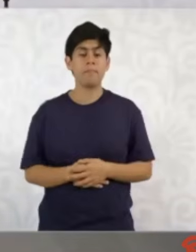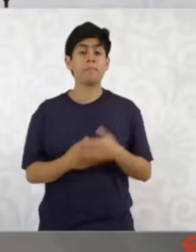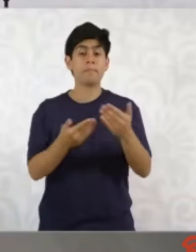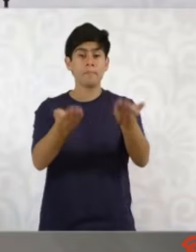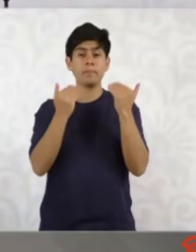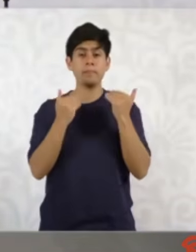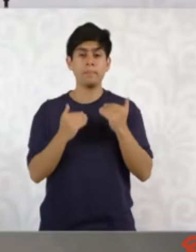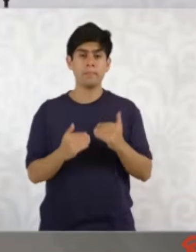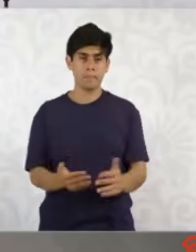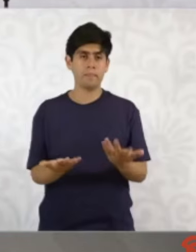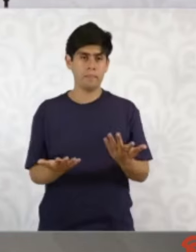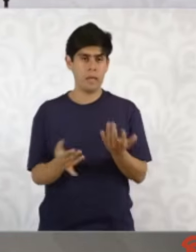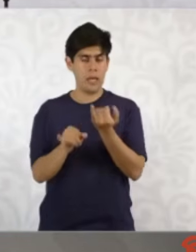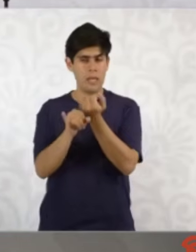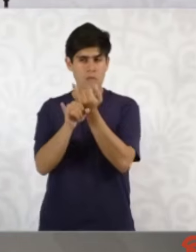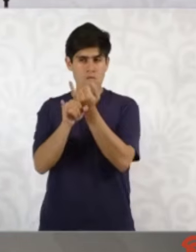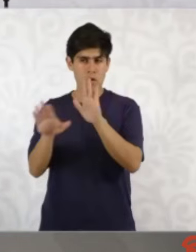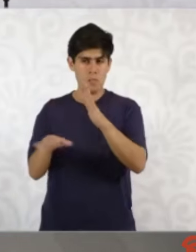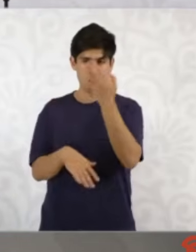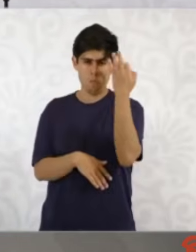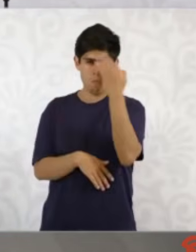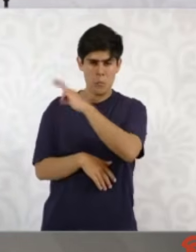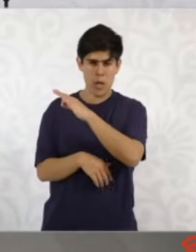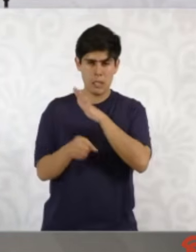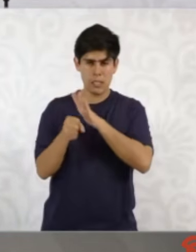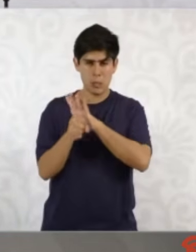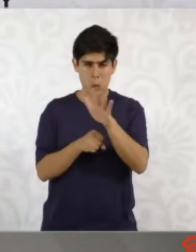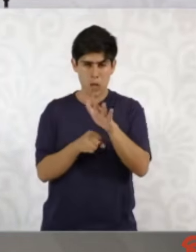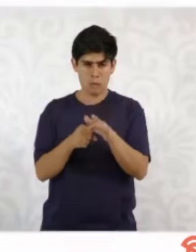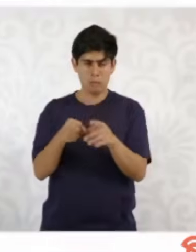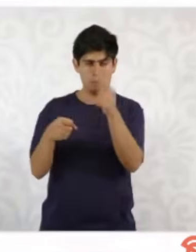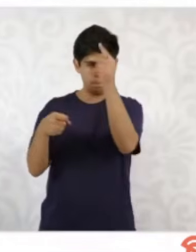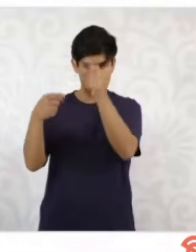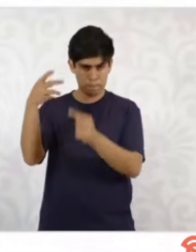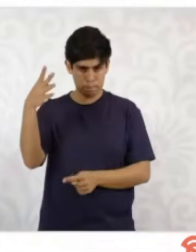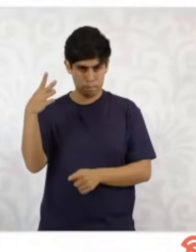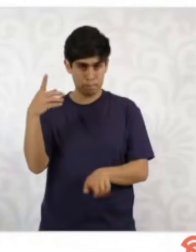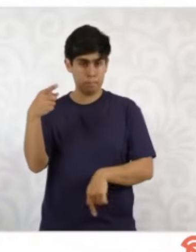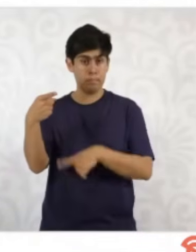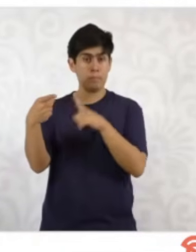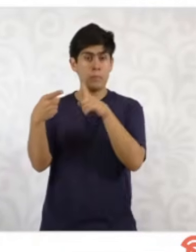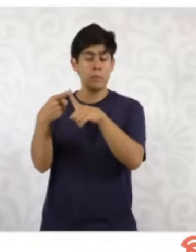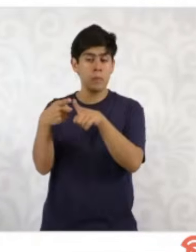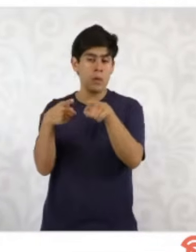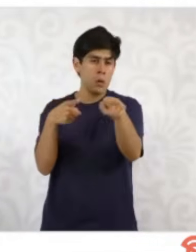Falsas narrativas, intentan controlar medios y difundir qué es noticia.